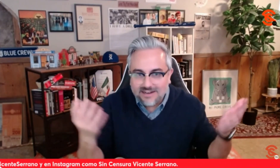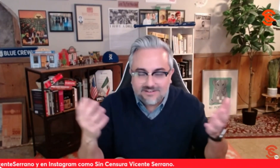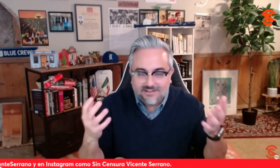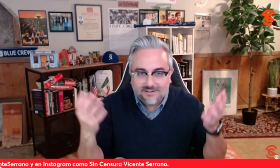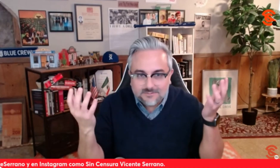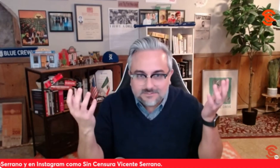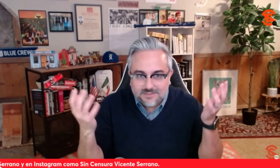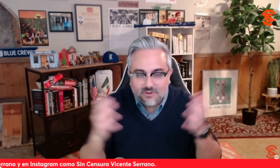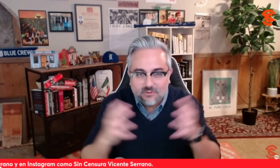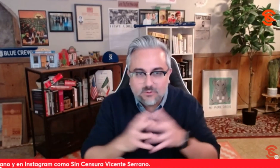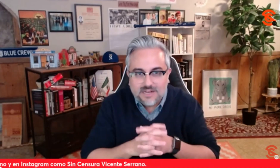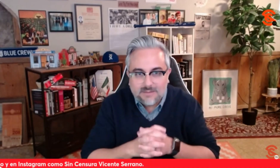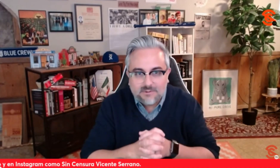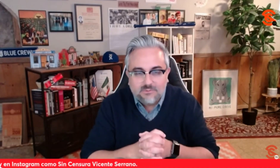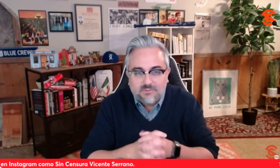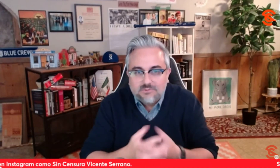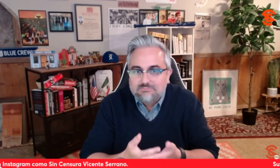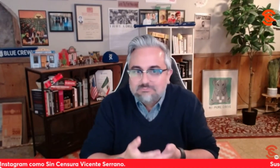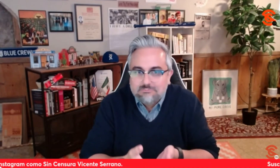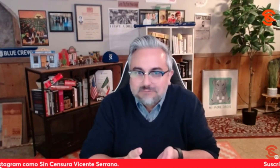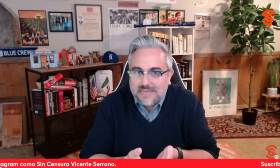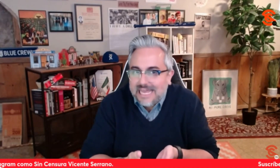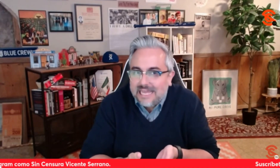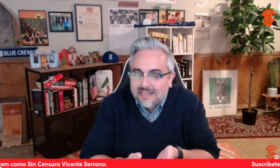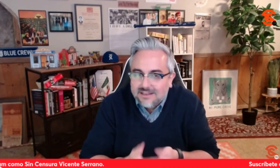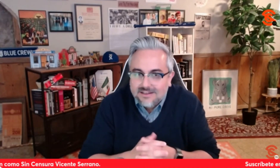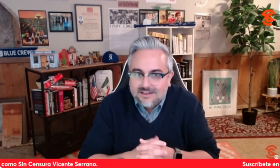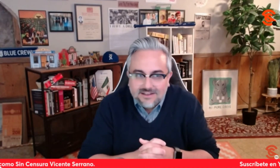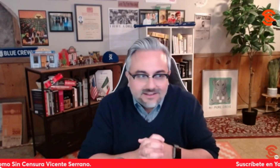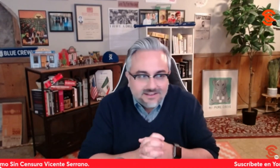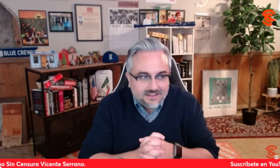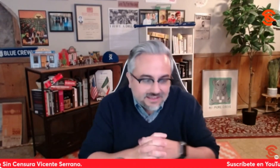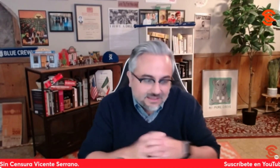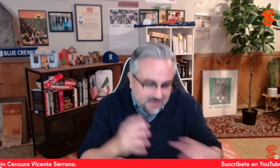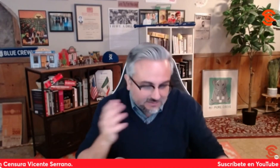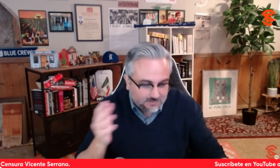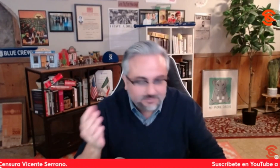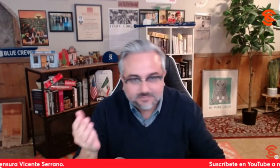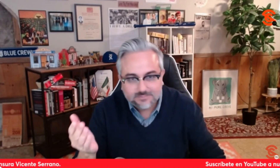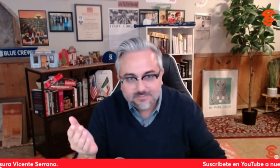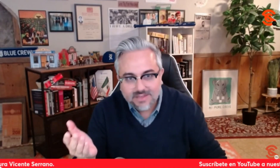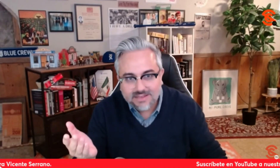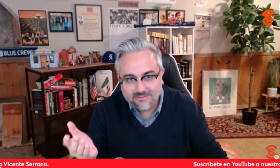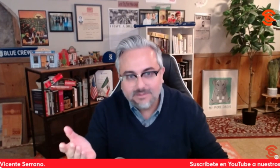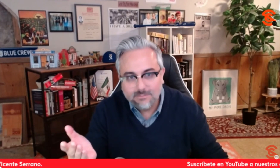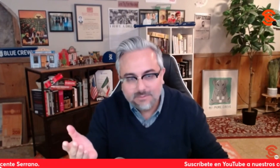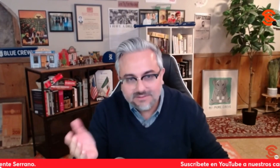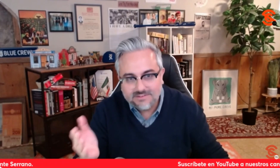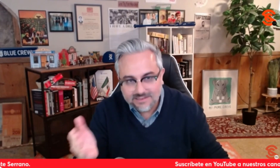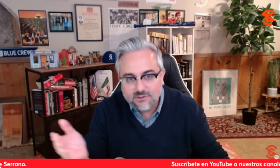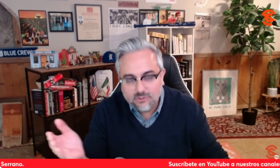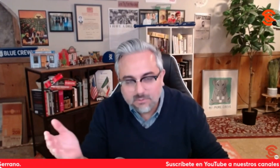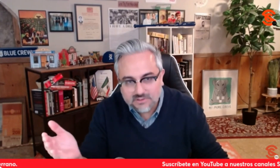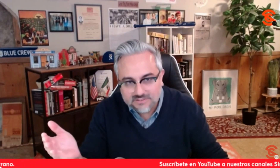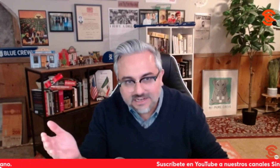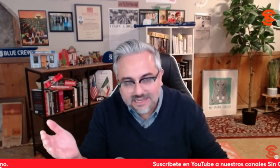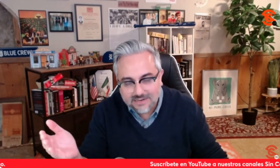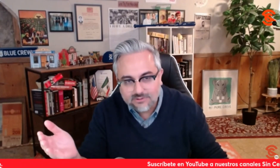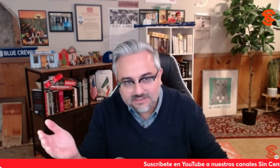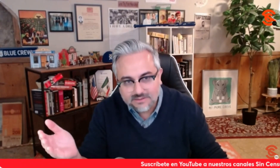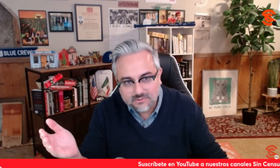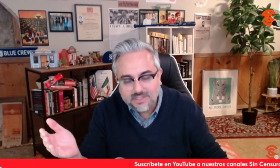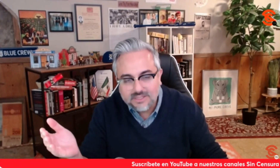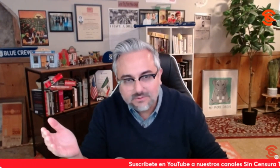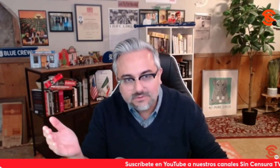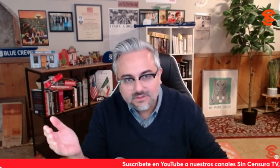lugar de traer el uniforme de la prisión, pues, ¿qué? Y además, este es el derecho procesal acá en